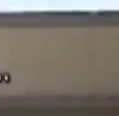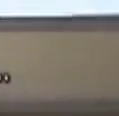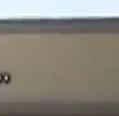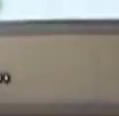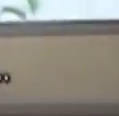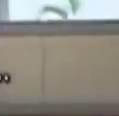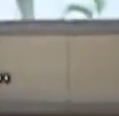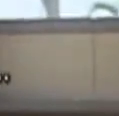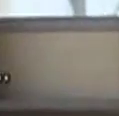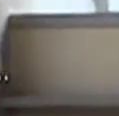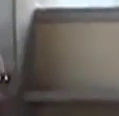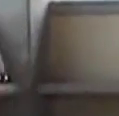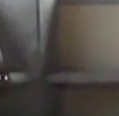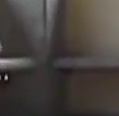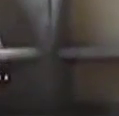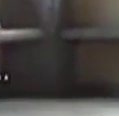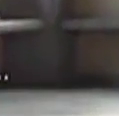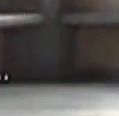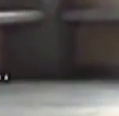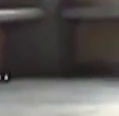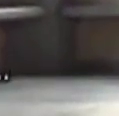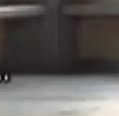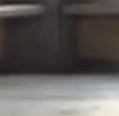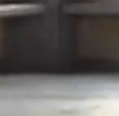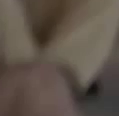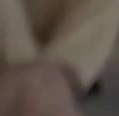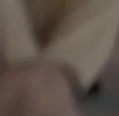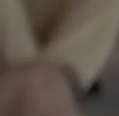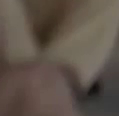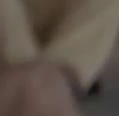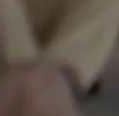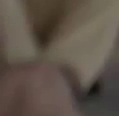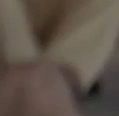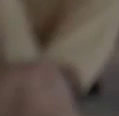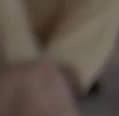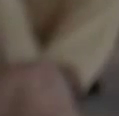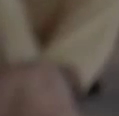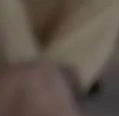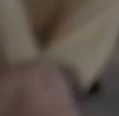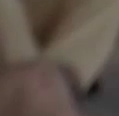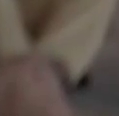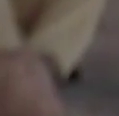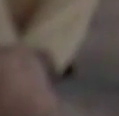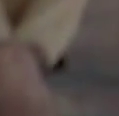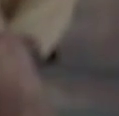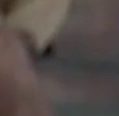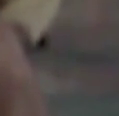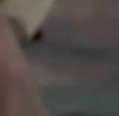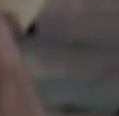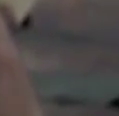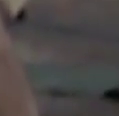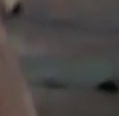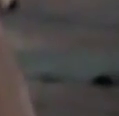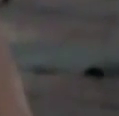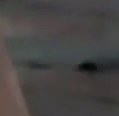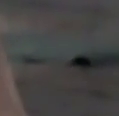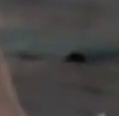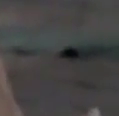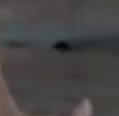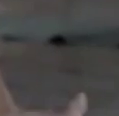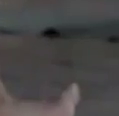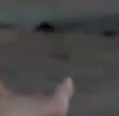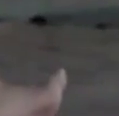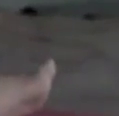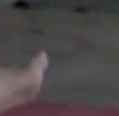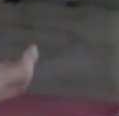de mí. Entonces, recobrar eso y hacer esa verdadera yoga es a lo que vamos.